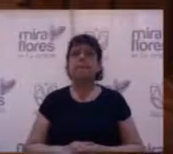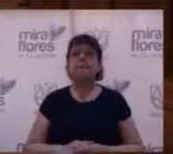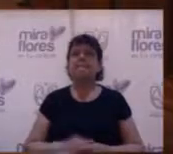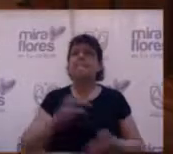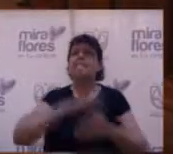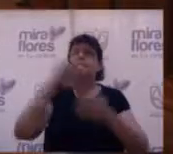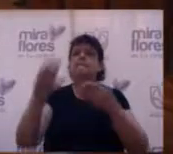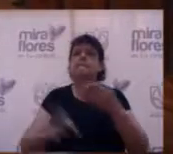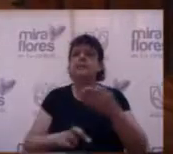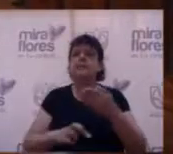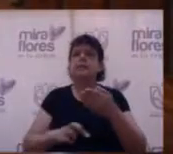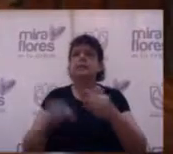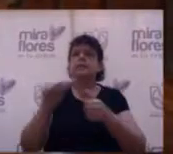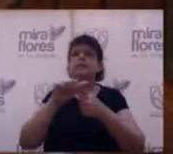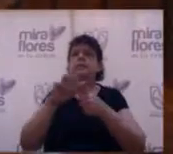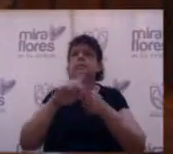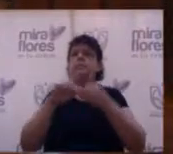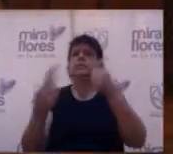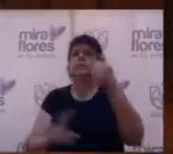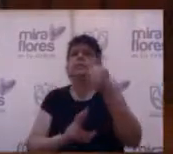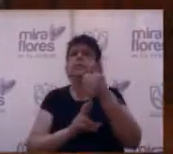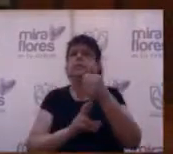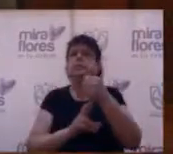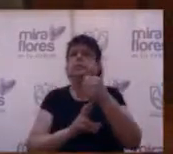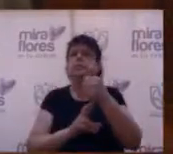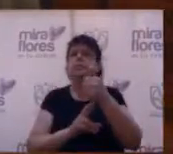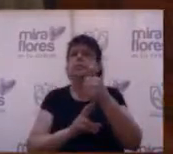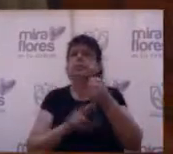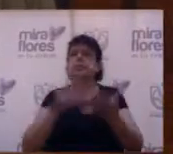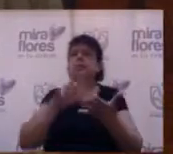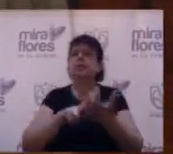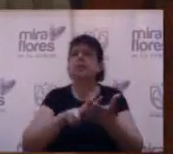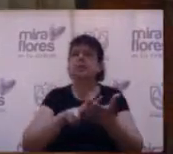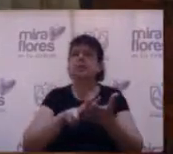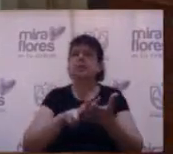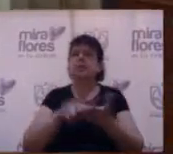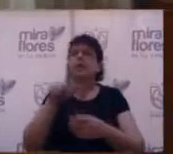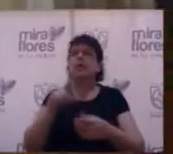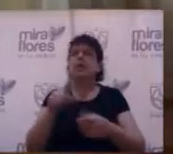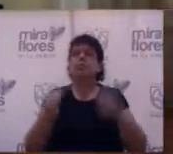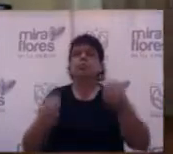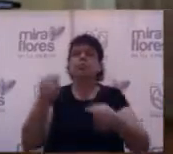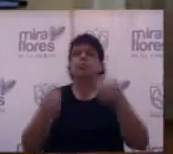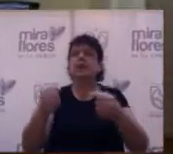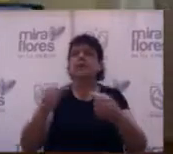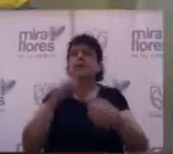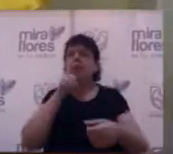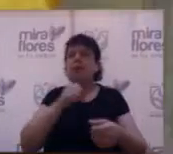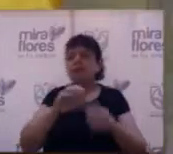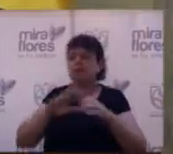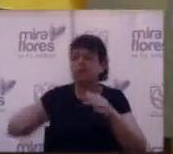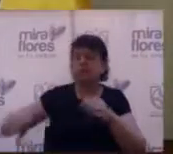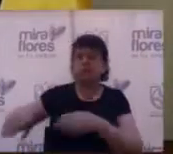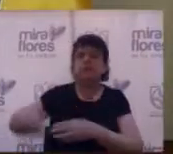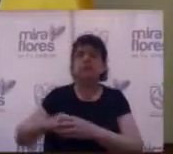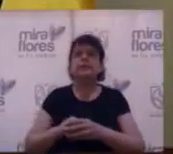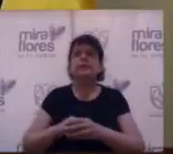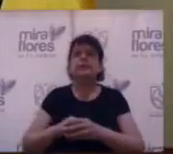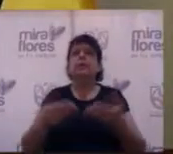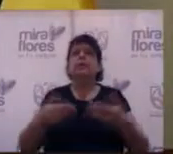Proyecto de acuerdo de Consejo que aprueba la donación de la unidad vehicular dada de baja con la resolución de Gerencia de Administración y